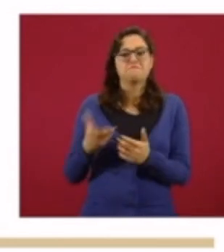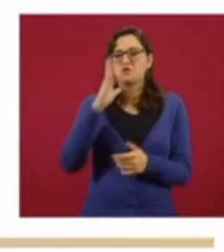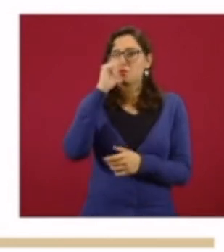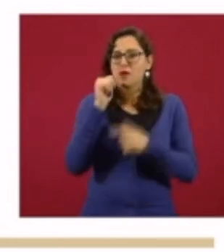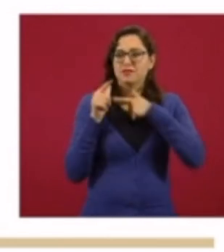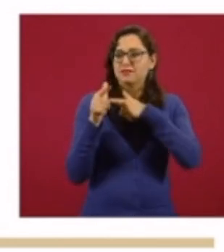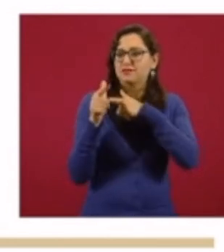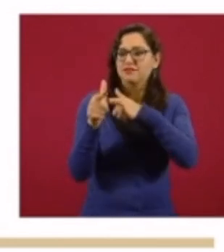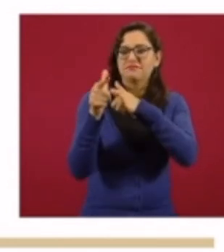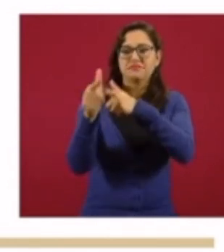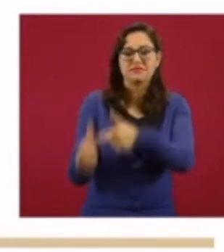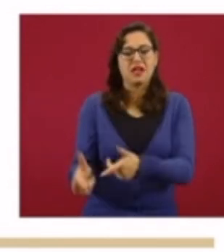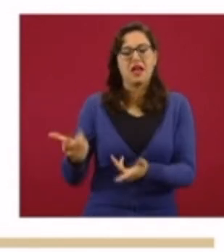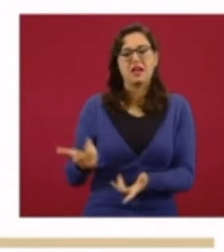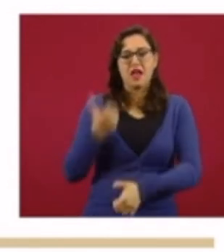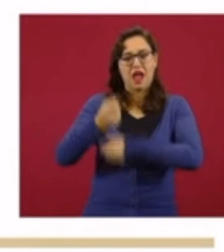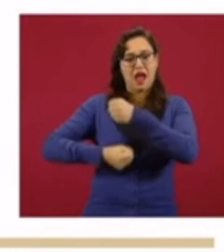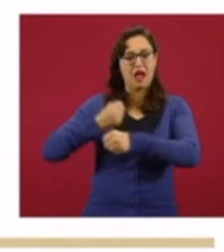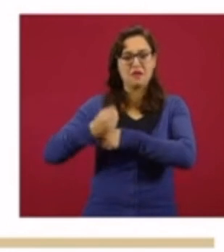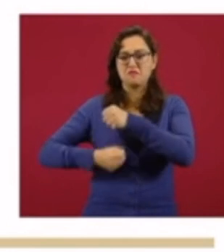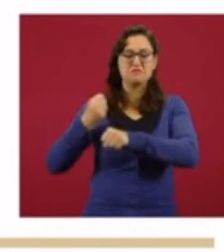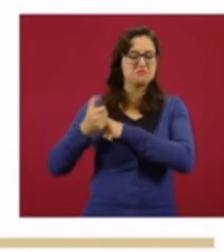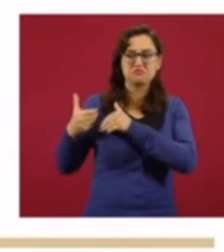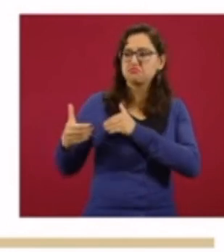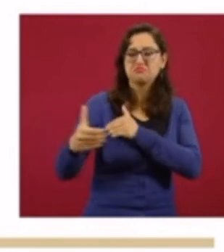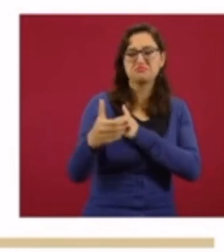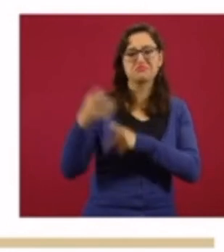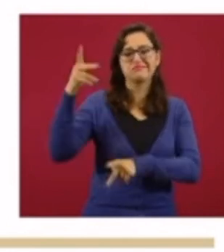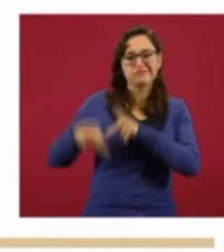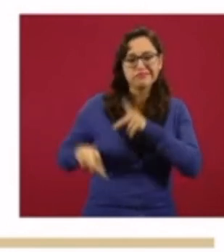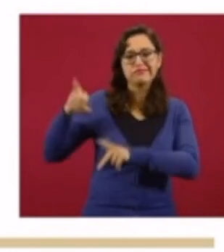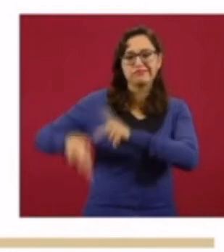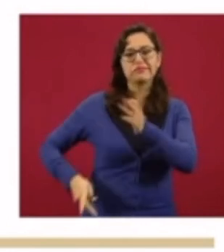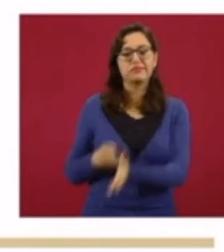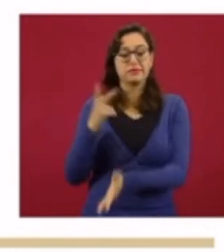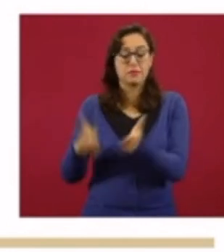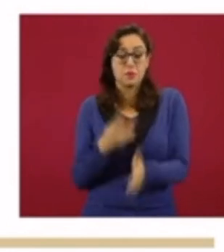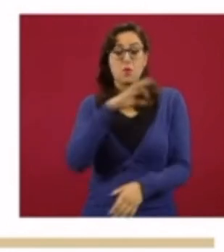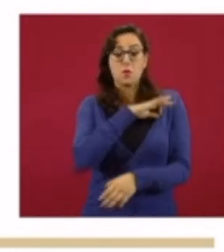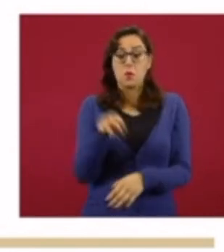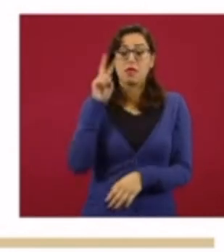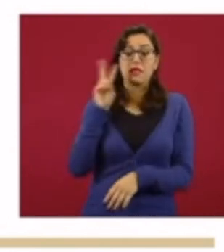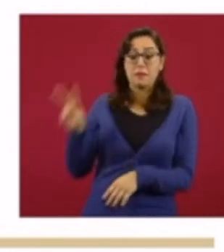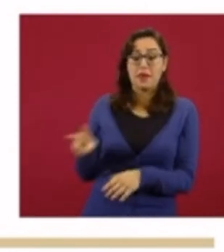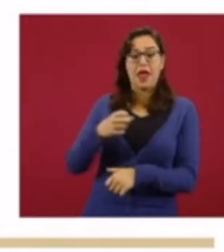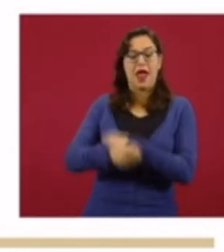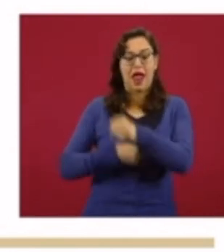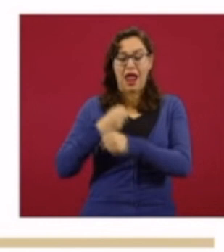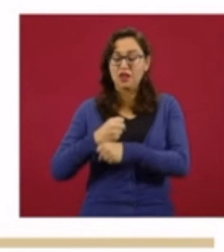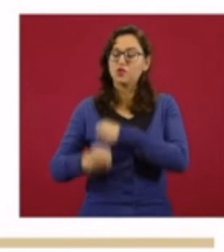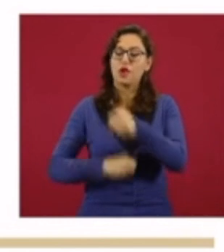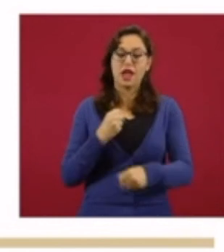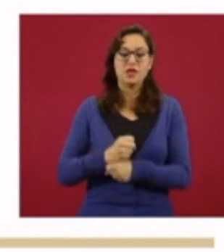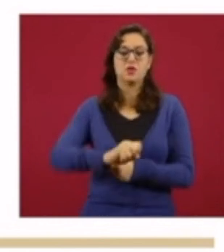laboral podemos ver aquí tenemos dos años consecutivos este es un fenómeno que se da todos los años pero podemos